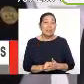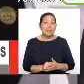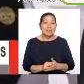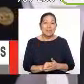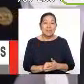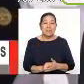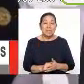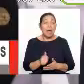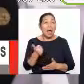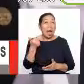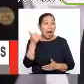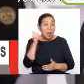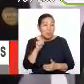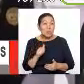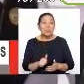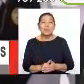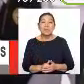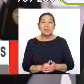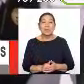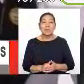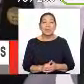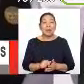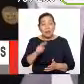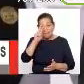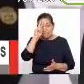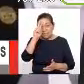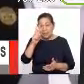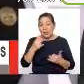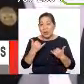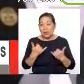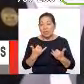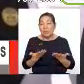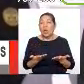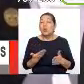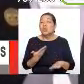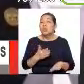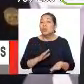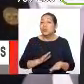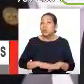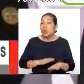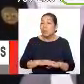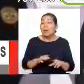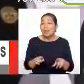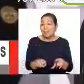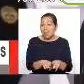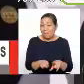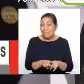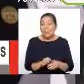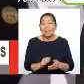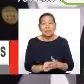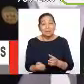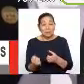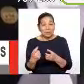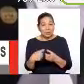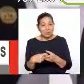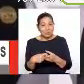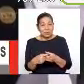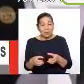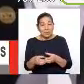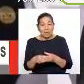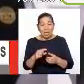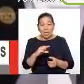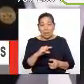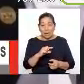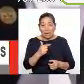del Agustino y de la Victoria, justamente respecto a también integrantes de los gallegos